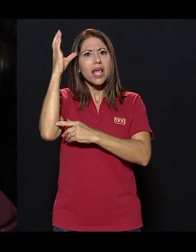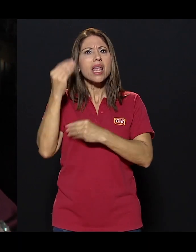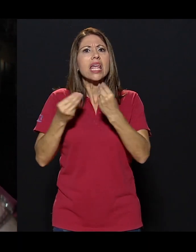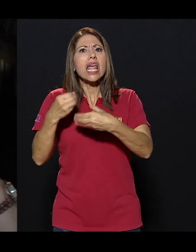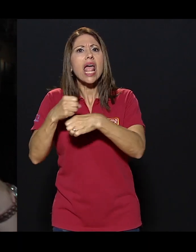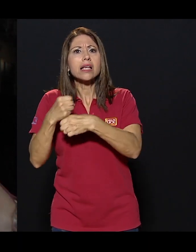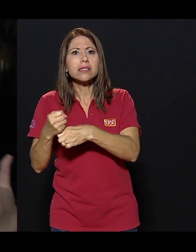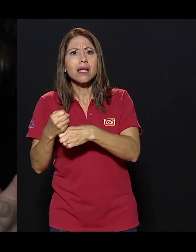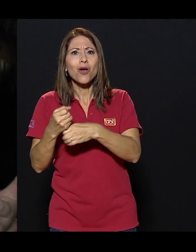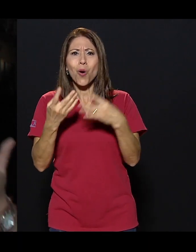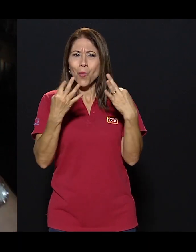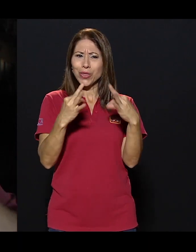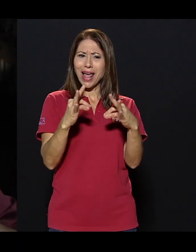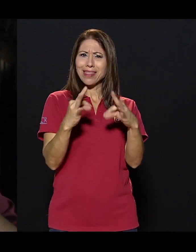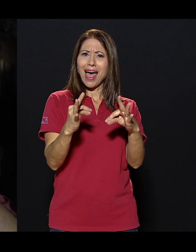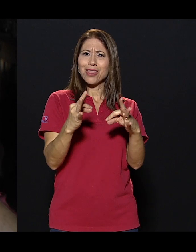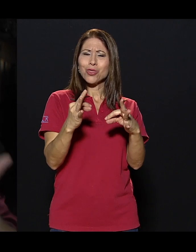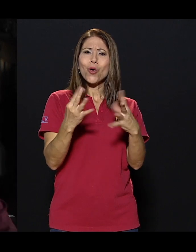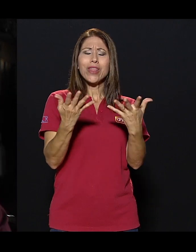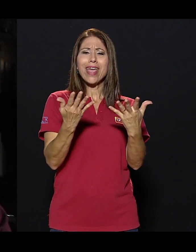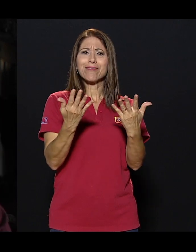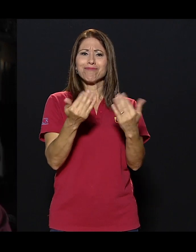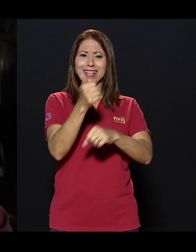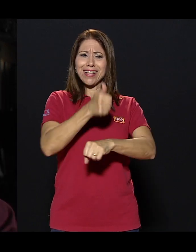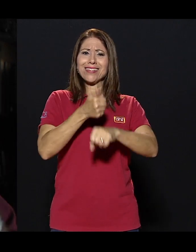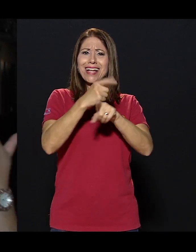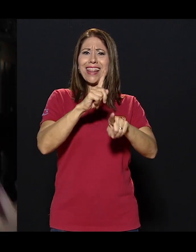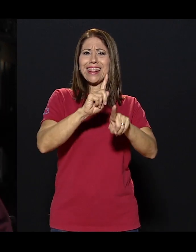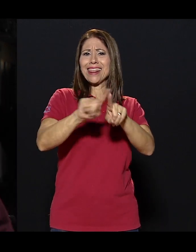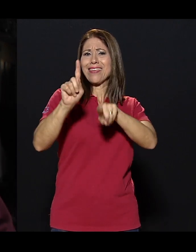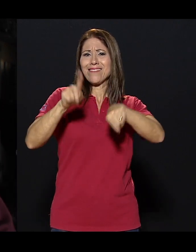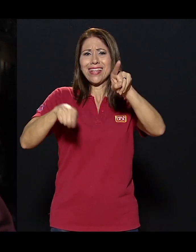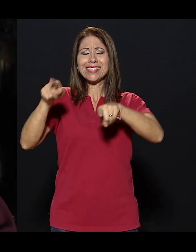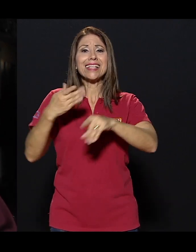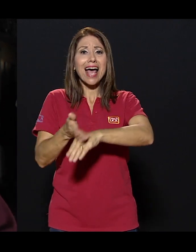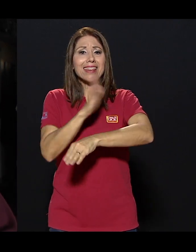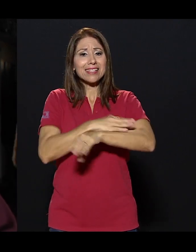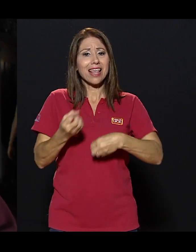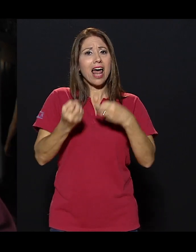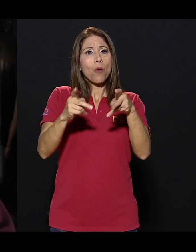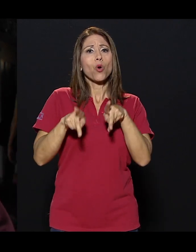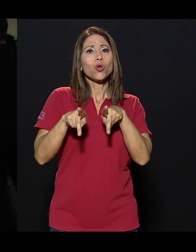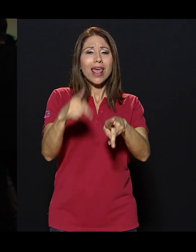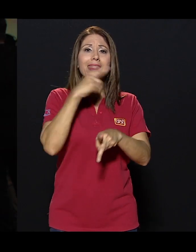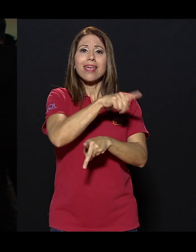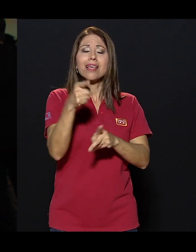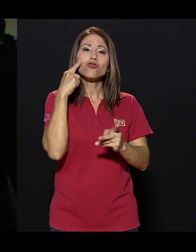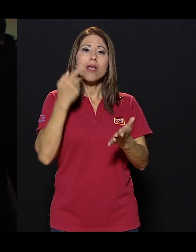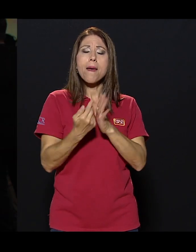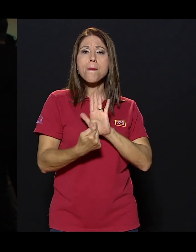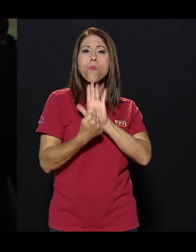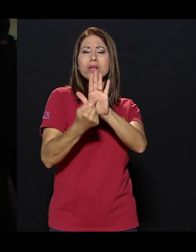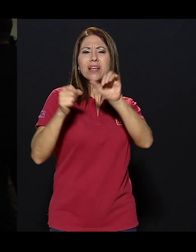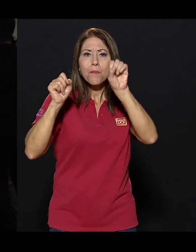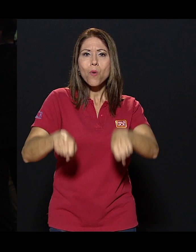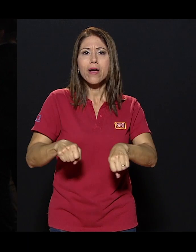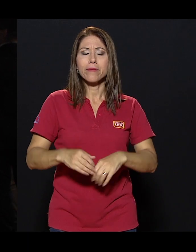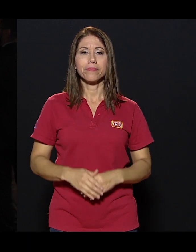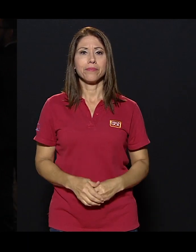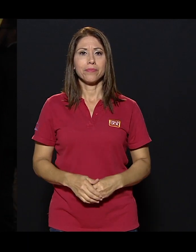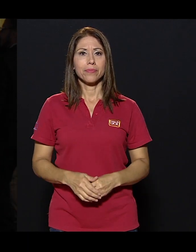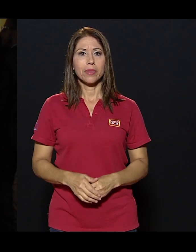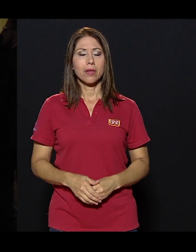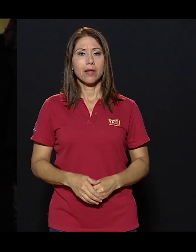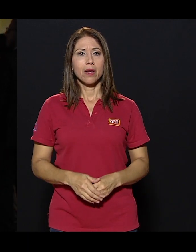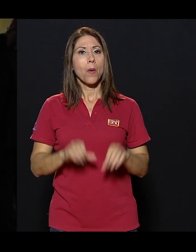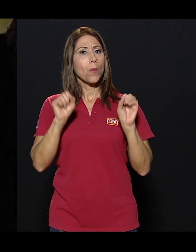cerebral? Como tratando de definir antes de dar la oportunidad de que la gente demuestre cuáles son sus capacidades. Si hacemos un mapa vamos a encontrarnos que en la